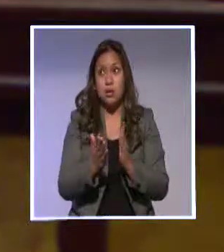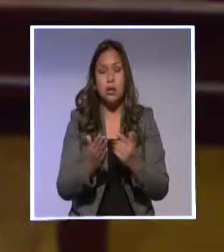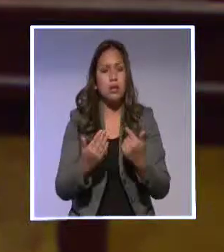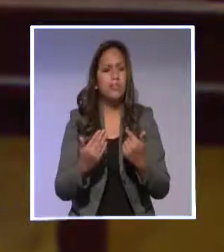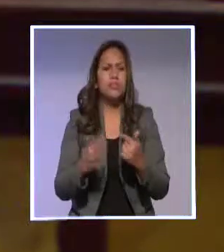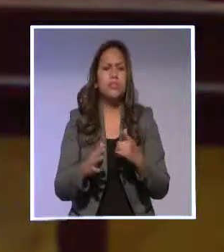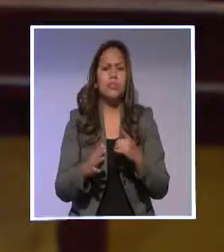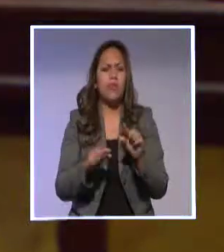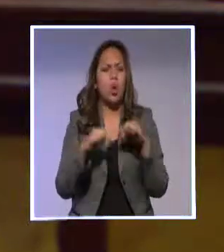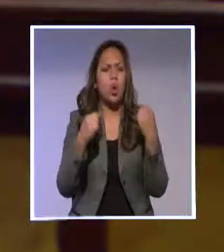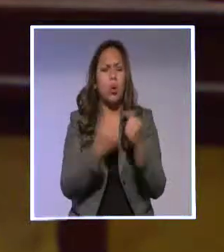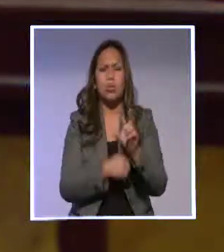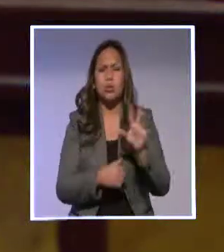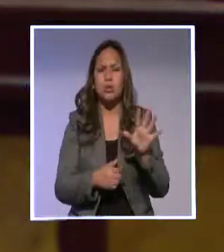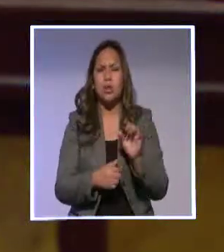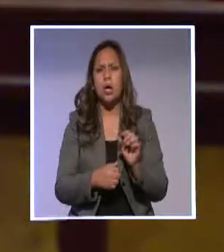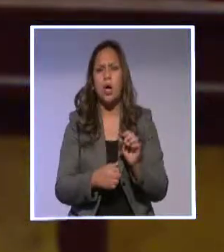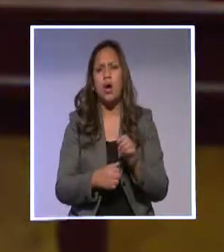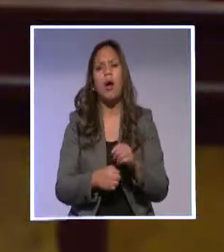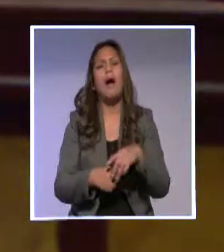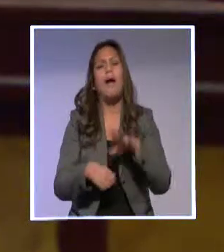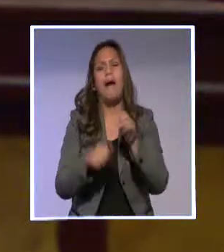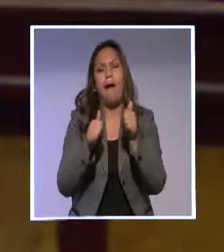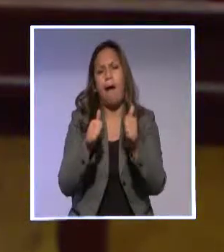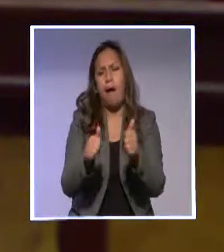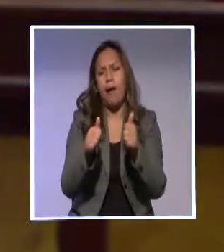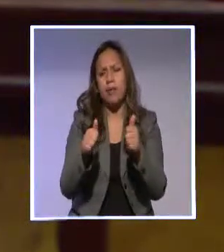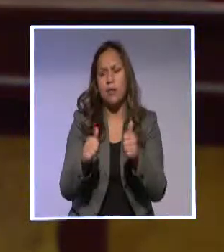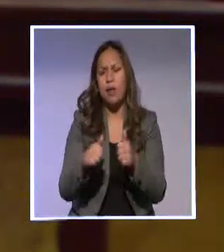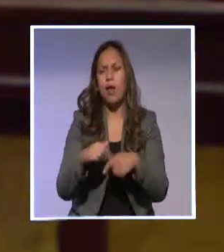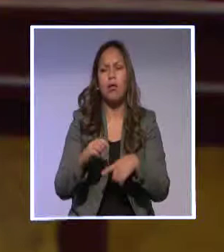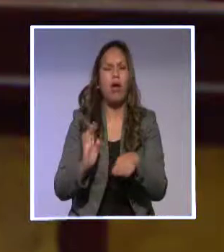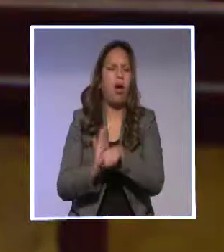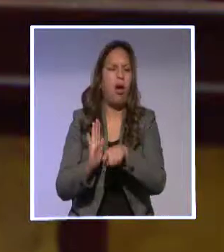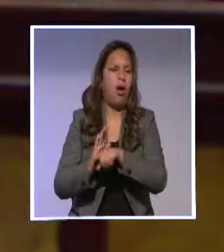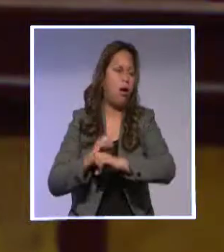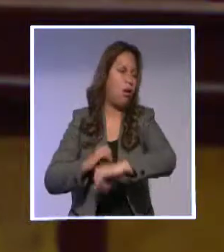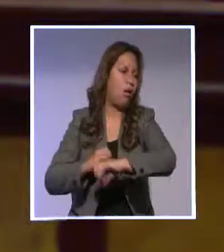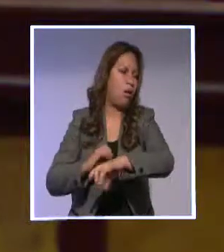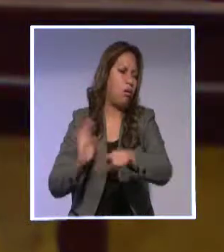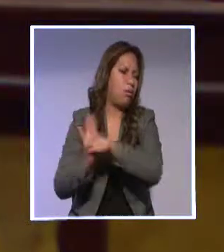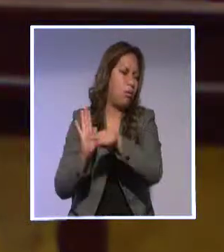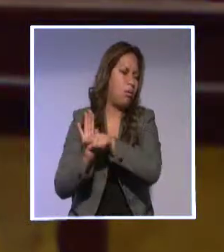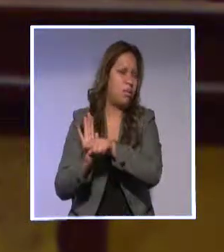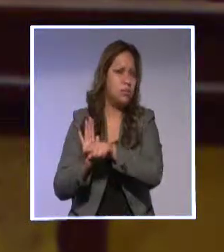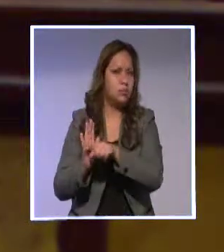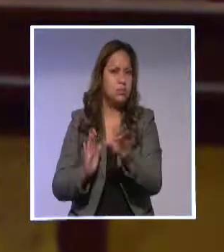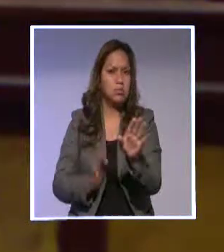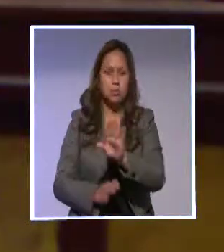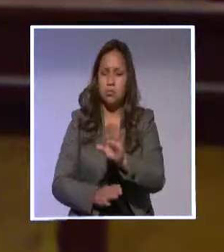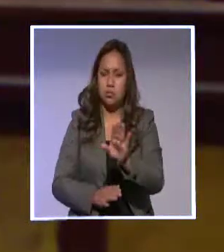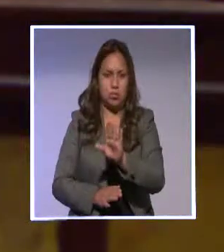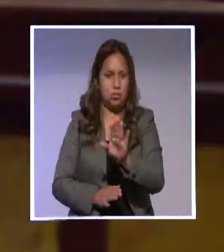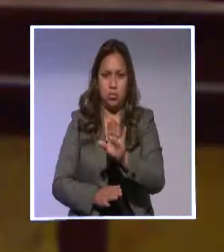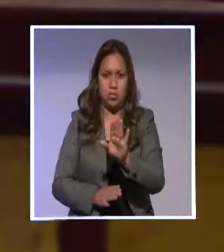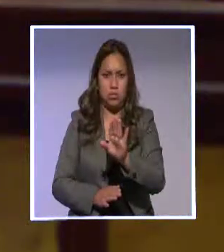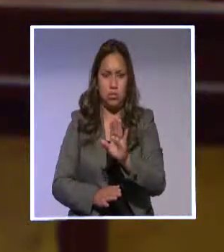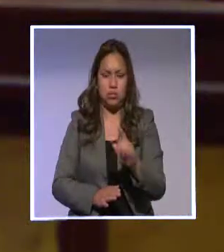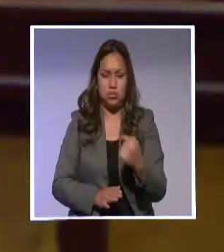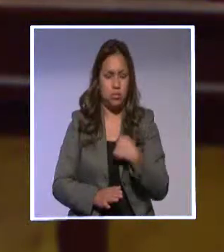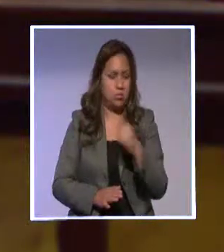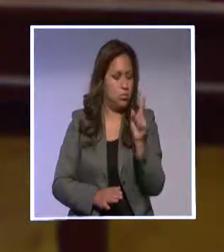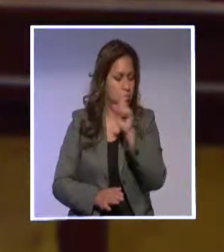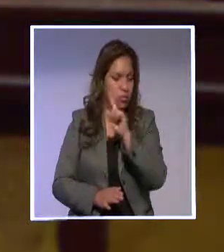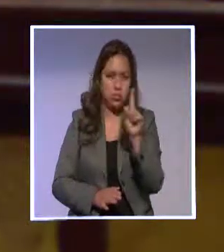malintencionada en estos momentos frente al caso del derecho o frente al caso del metro no estamos actuando